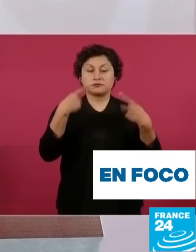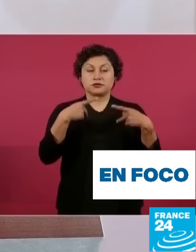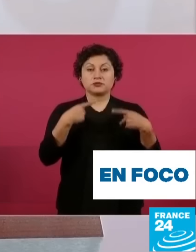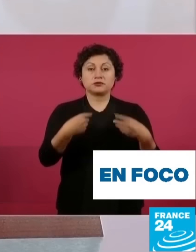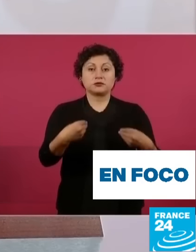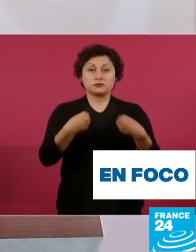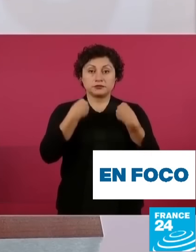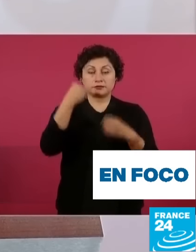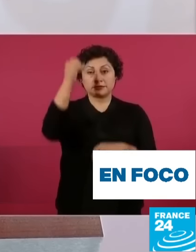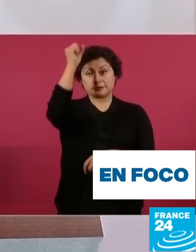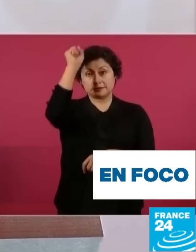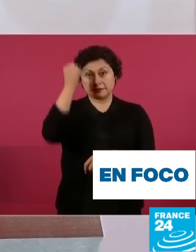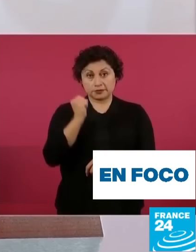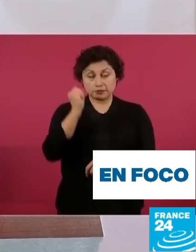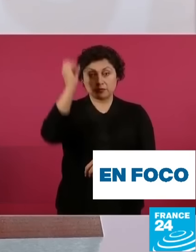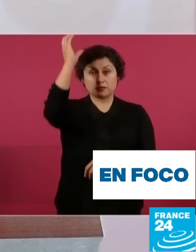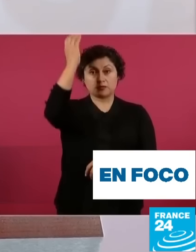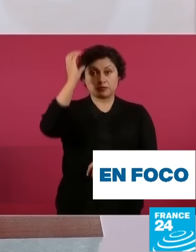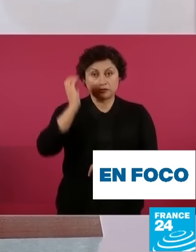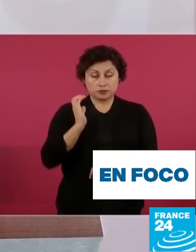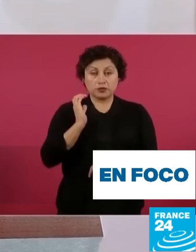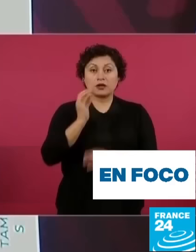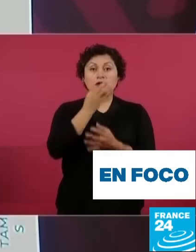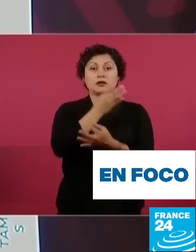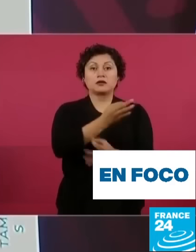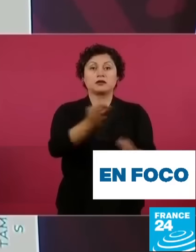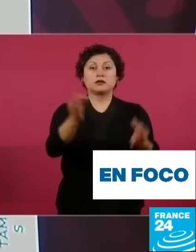que estamos